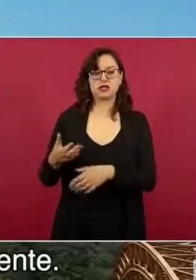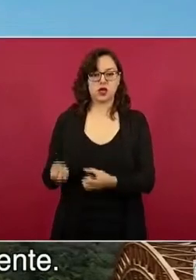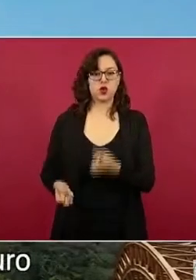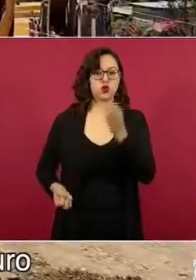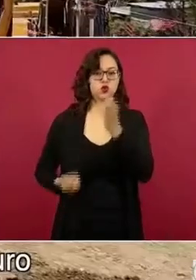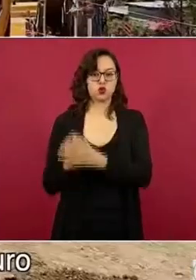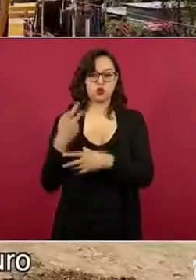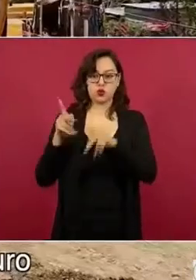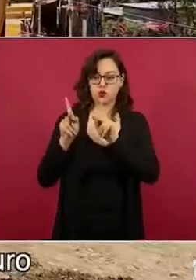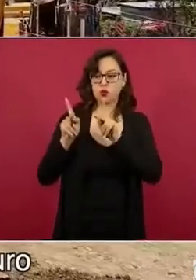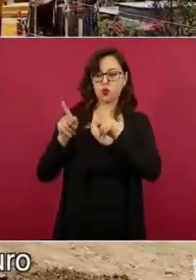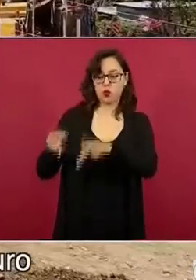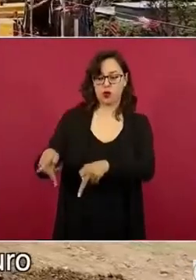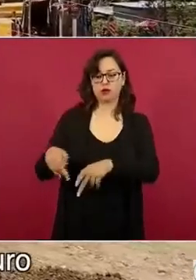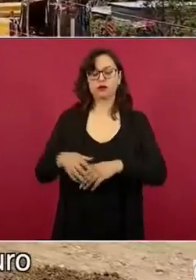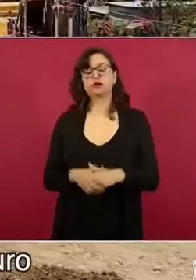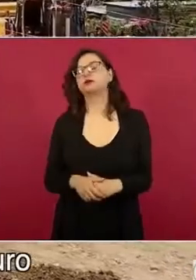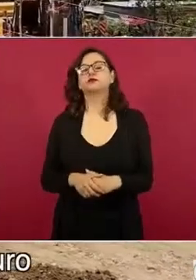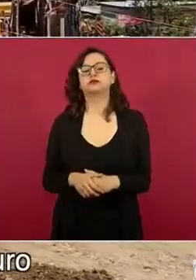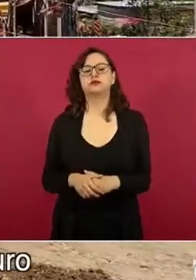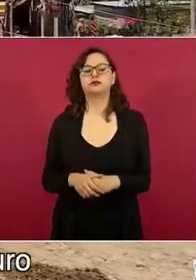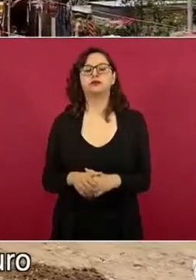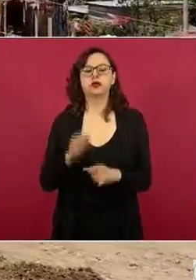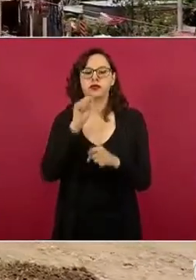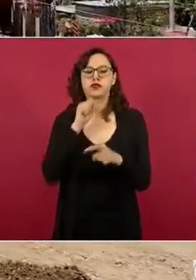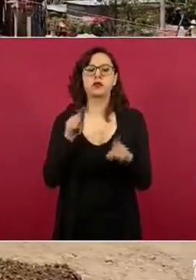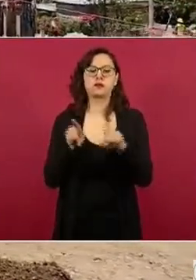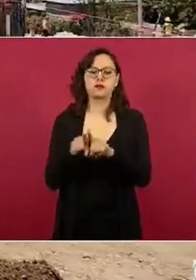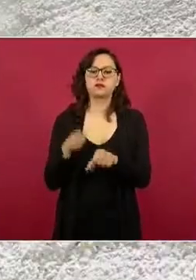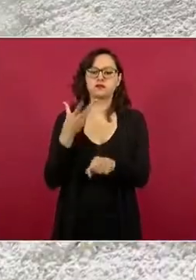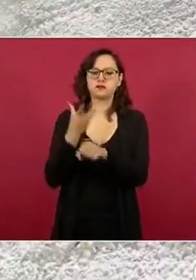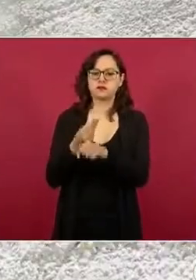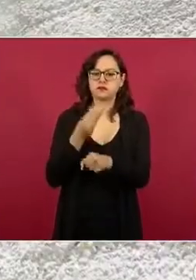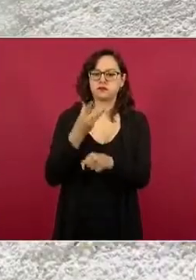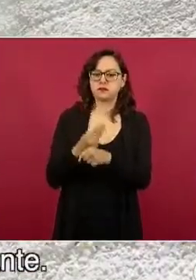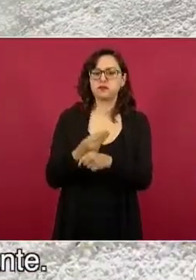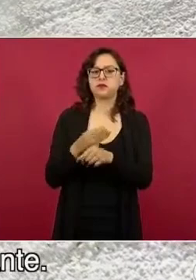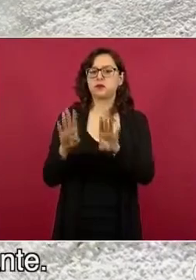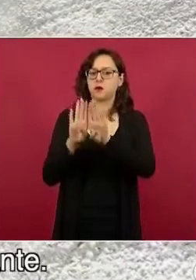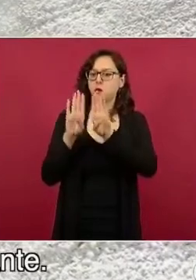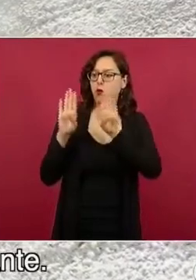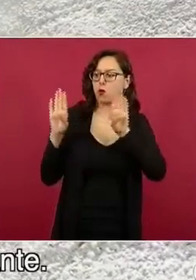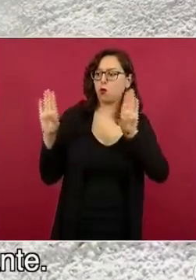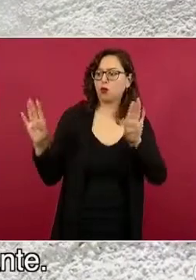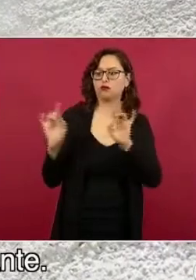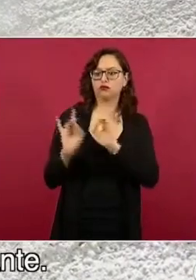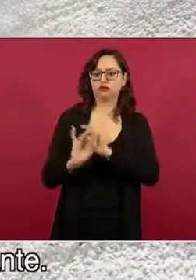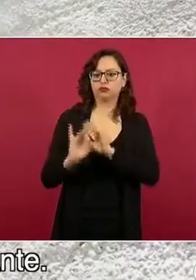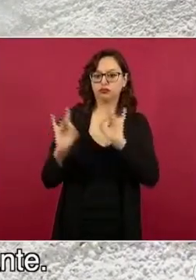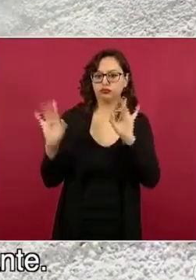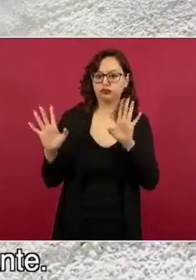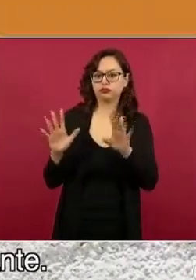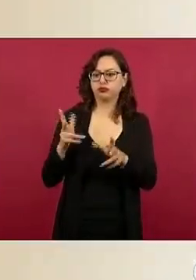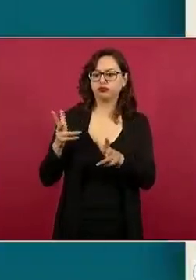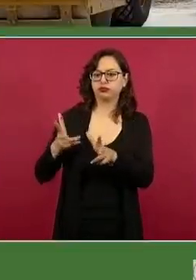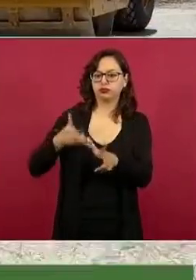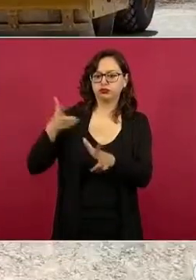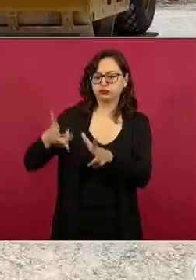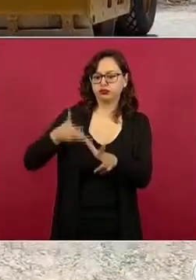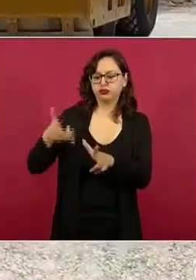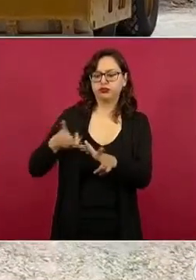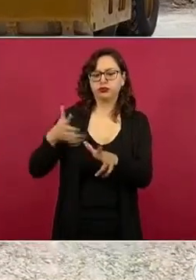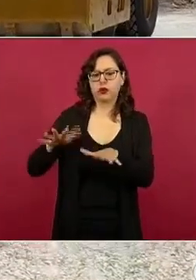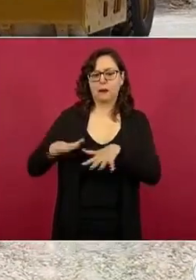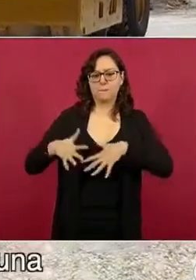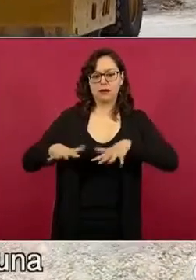puente. Así se lleva a cabo el habilitado de muro para garantizar la seguridad ante las vibraciones de la máquina rodante. En el